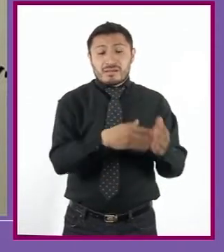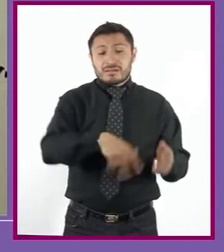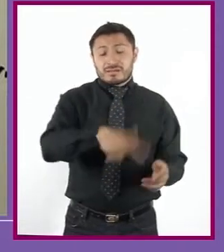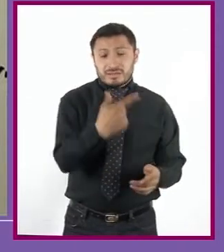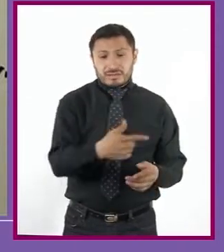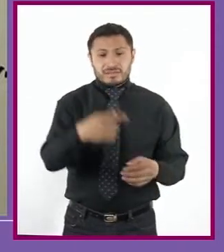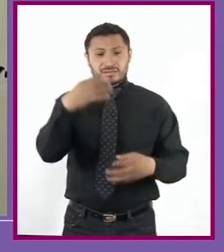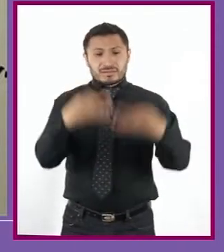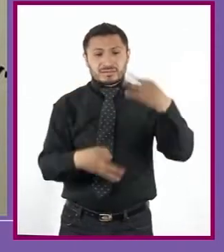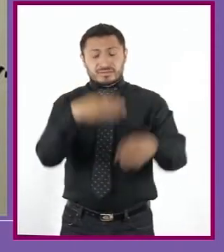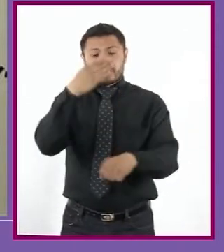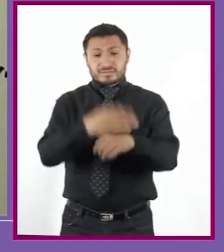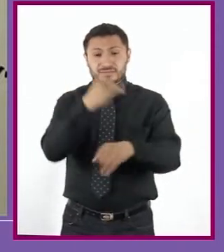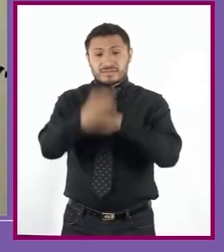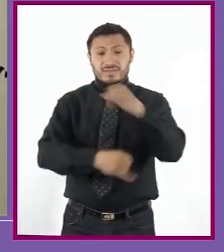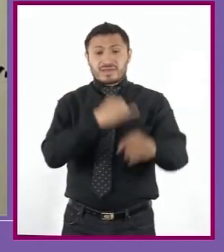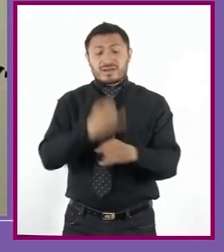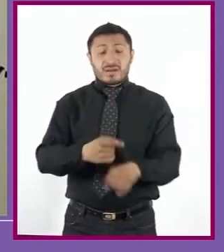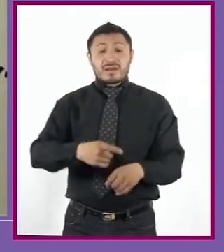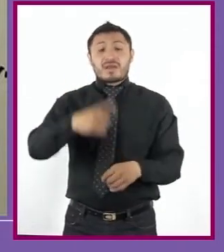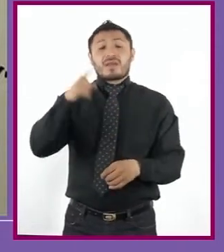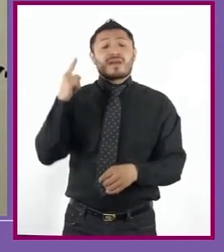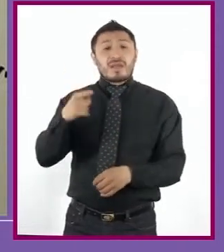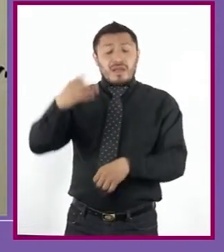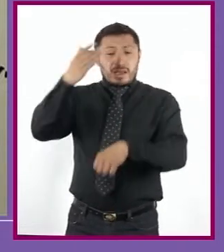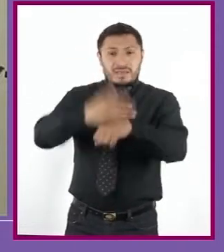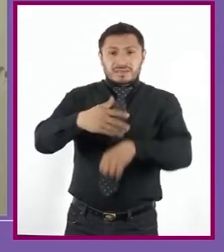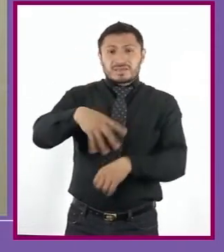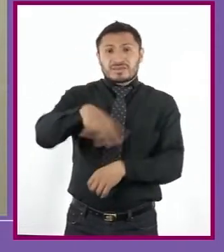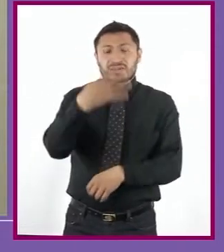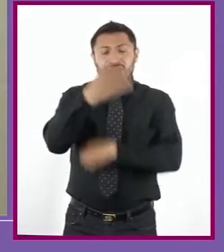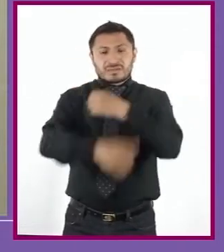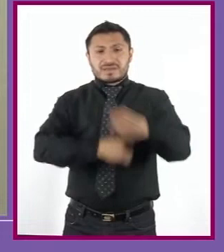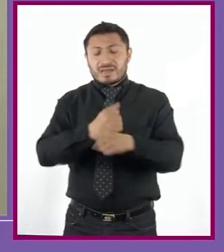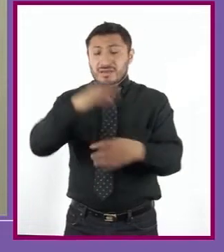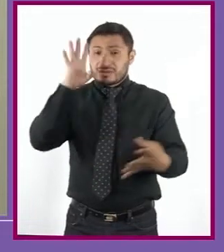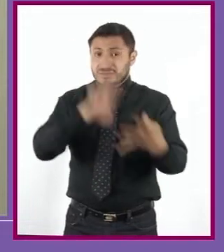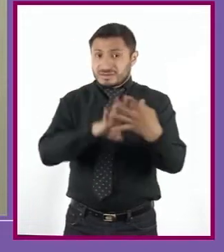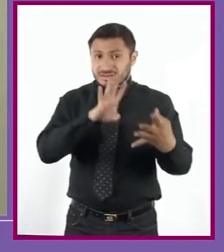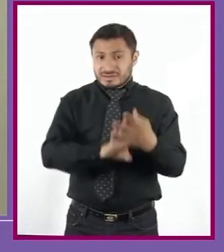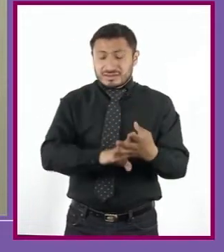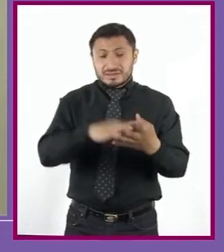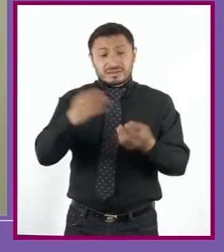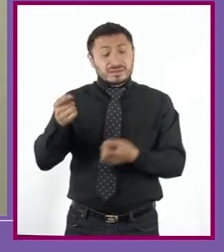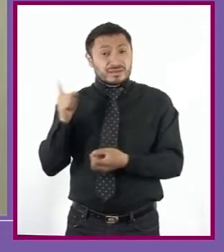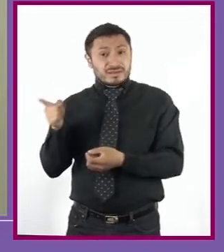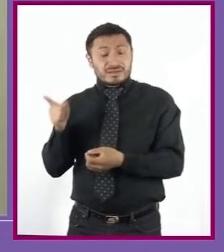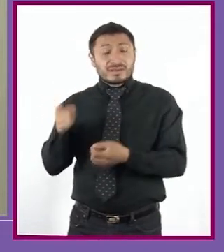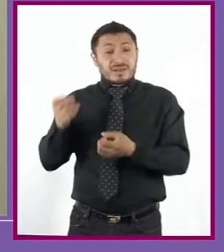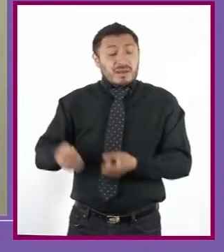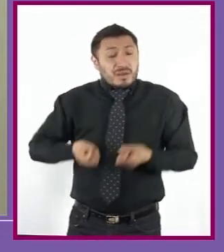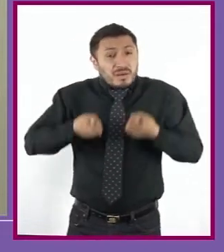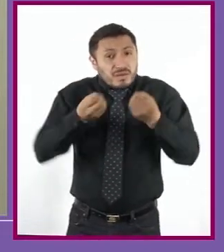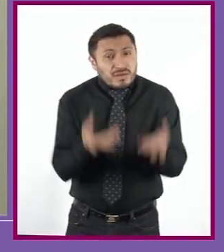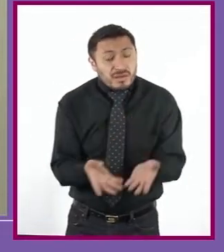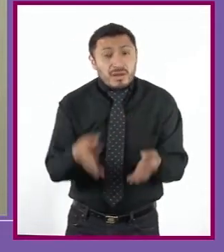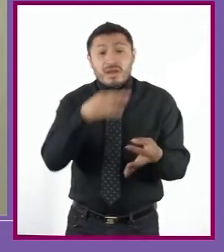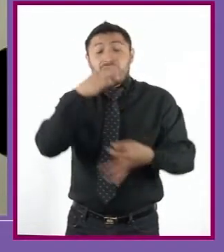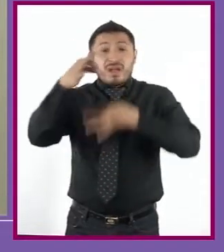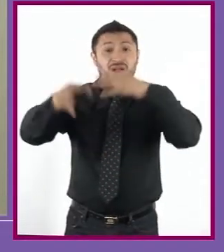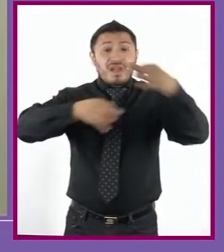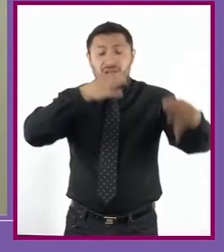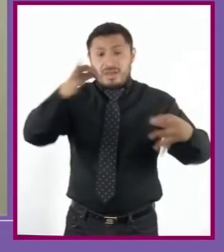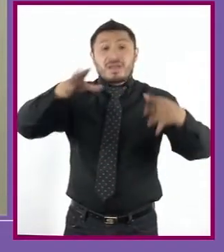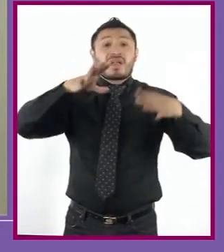fallo. Lubanga fue sentenciado a 14 años de prisión. La principal aportación de este caso fue alertar sobre